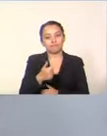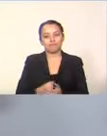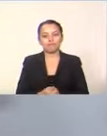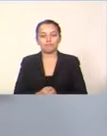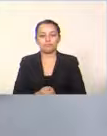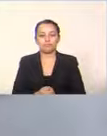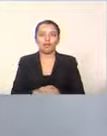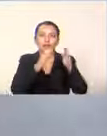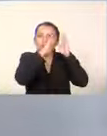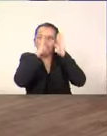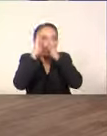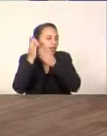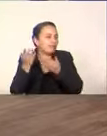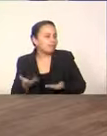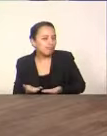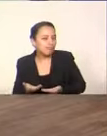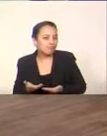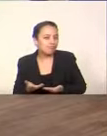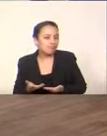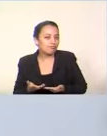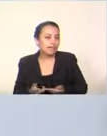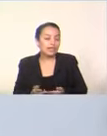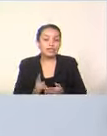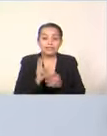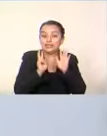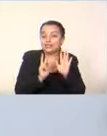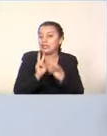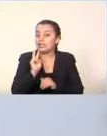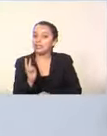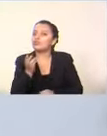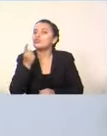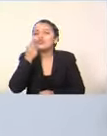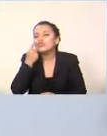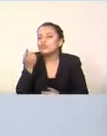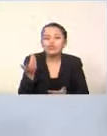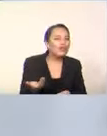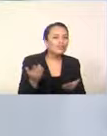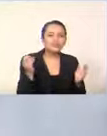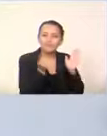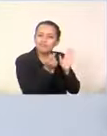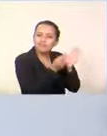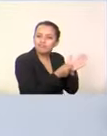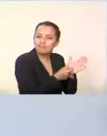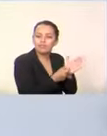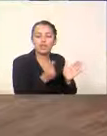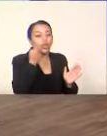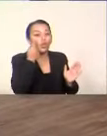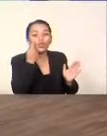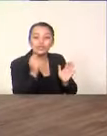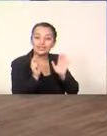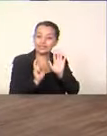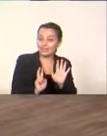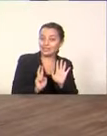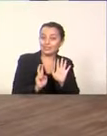misma lógica con el 72, porque entonces ¿a dónde debería de colocar en este caso el 7? Ah, eso puede dar